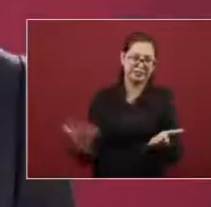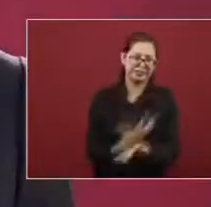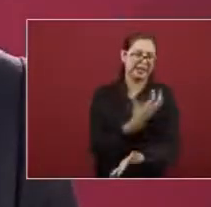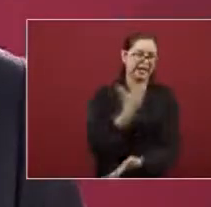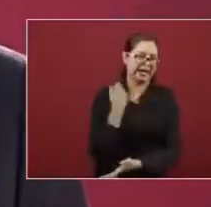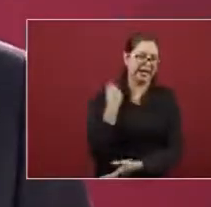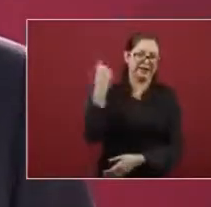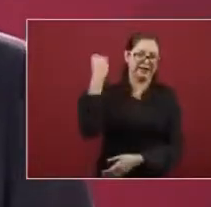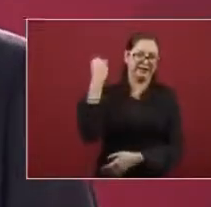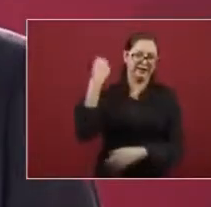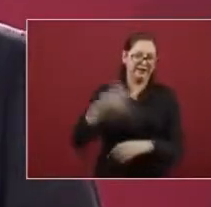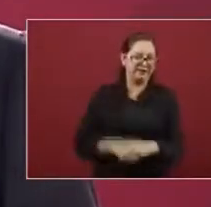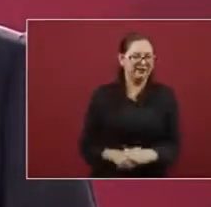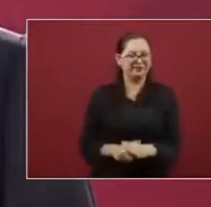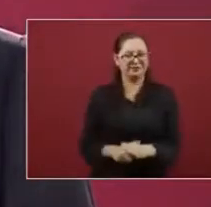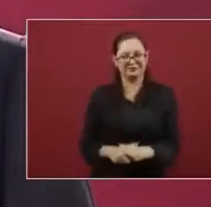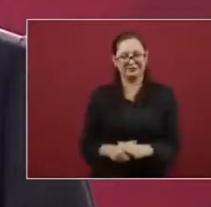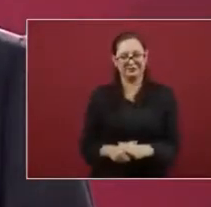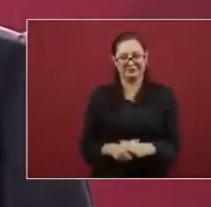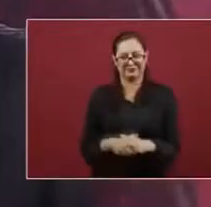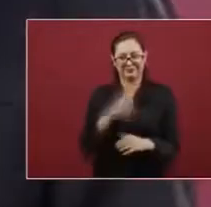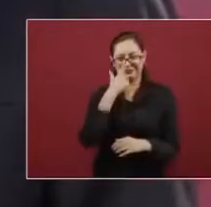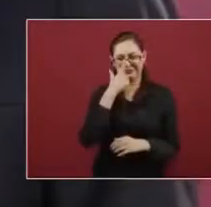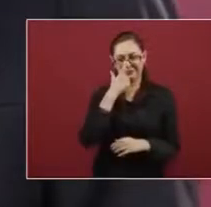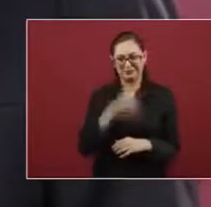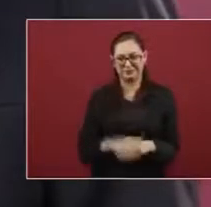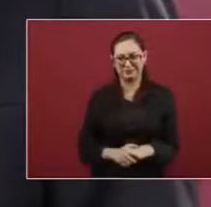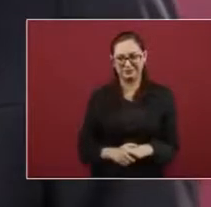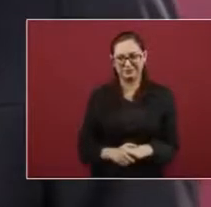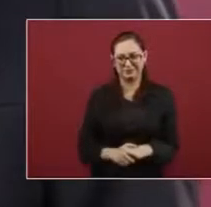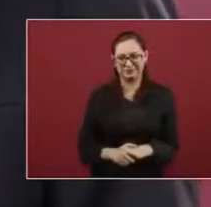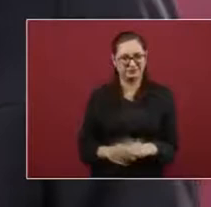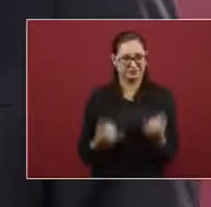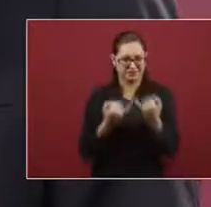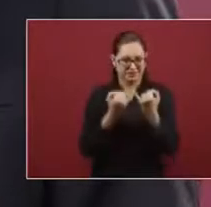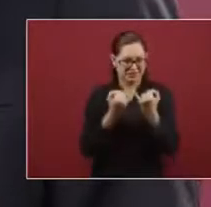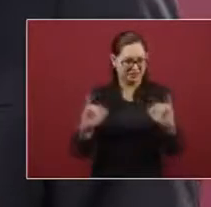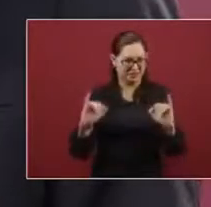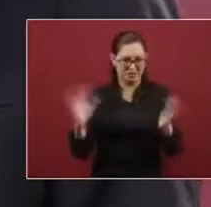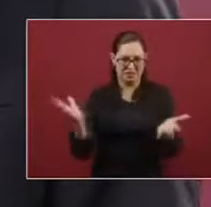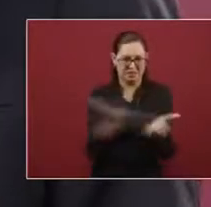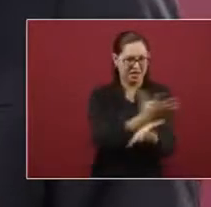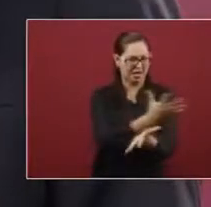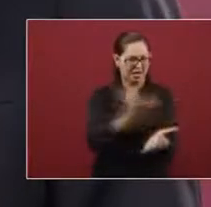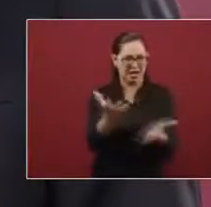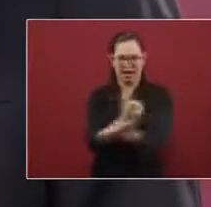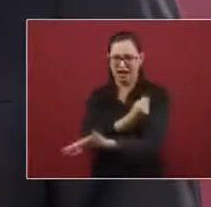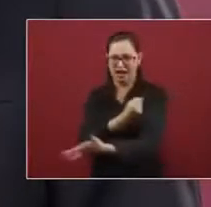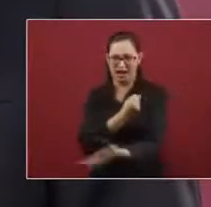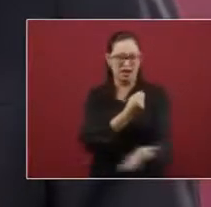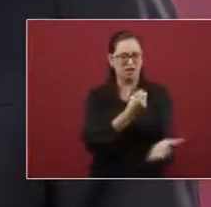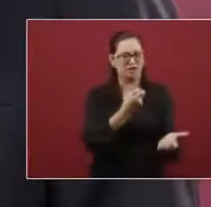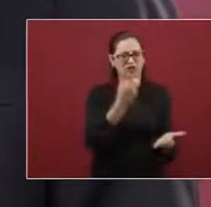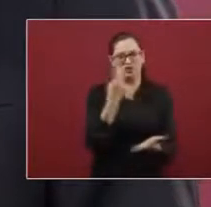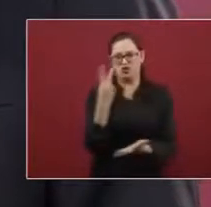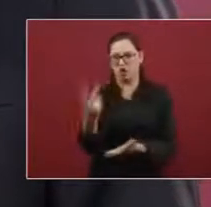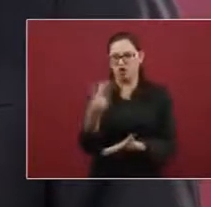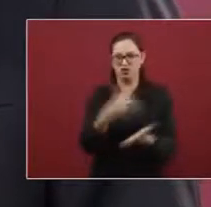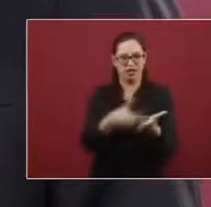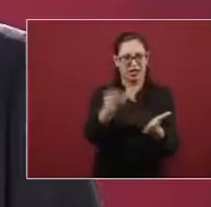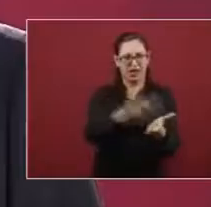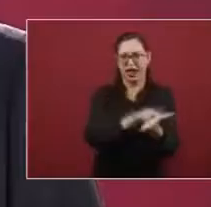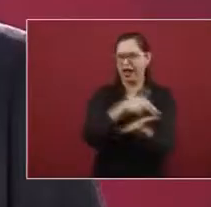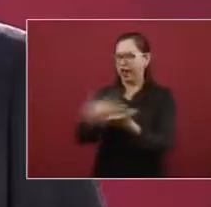al Vaticano y a España ofrecer disculpas a nuestro país por los abusos cometidos durante la conquista y la evangelización. Pero también, en particular,